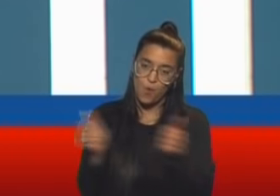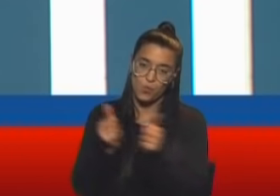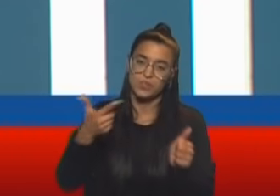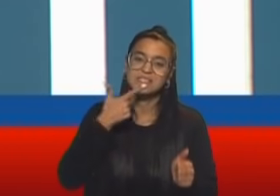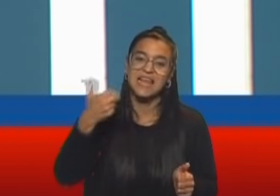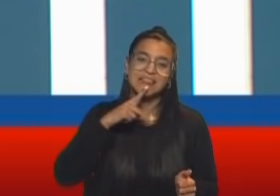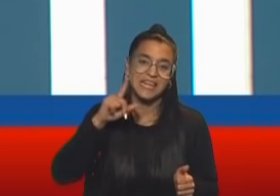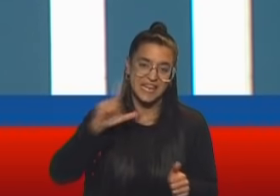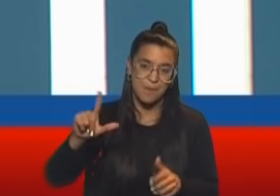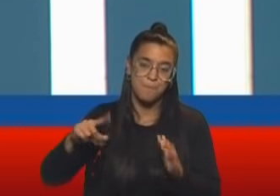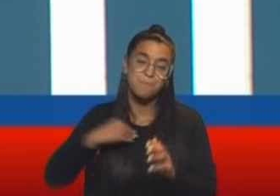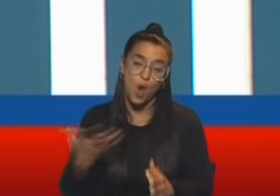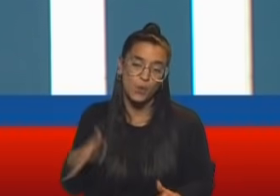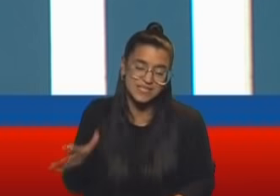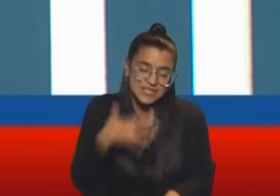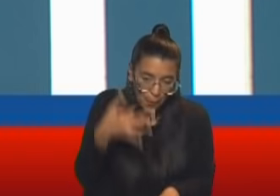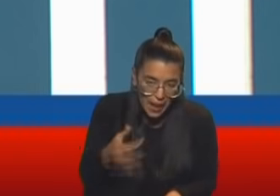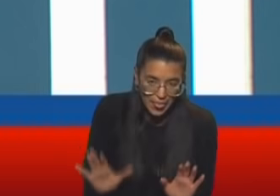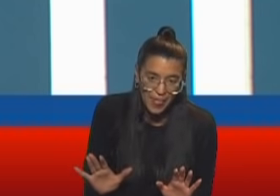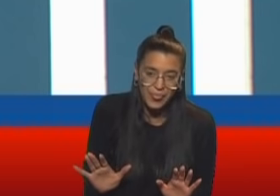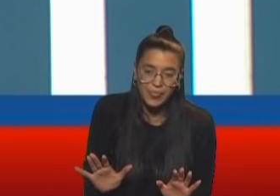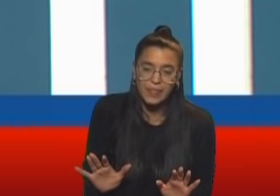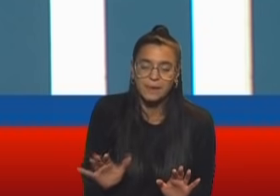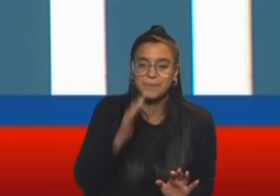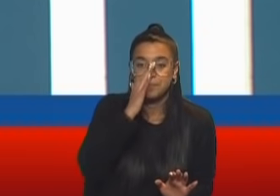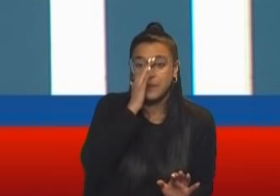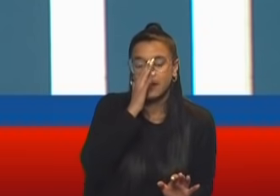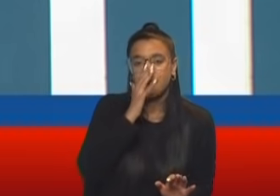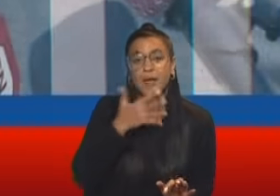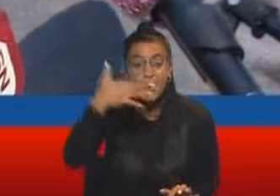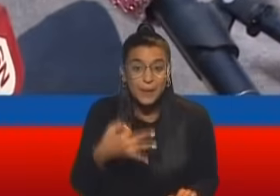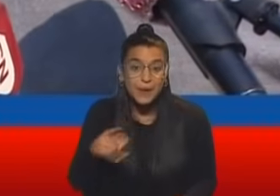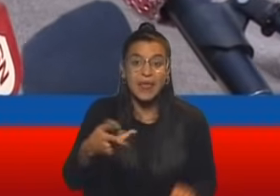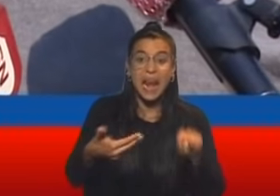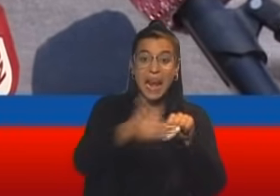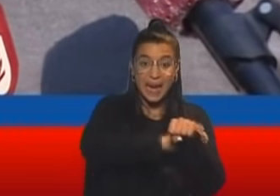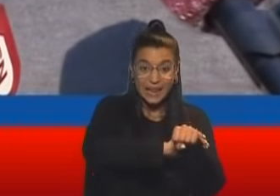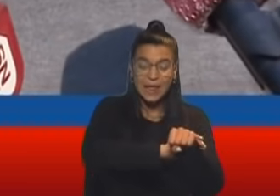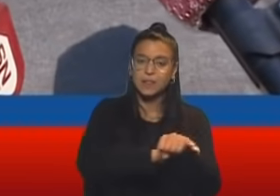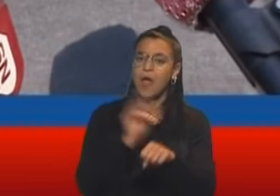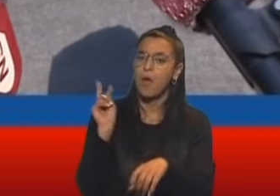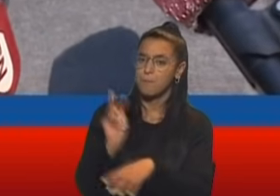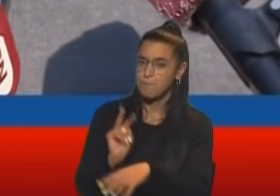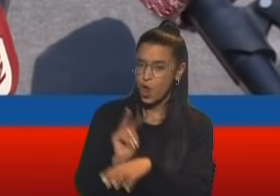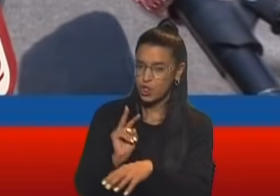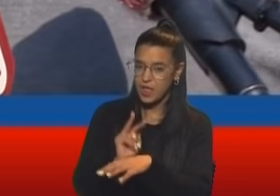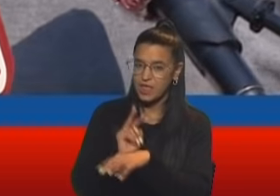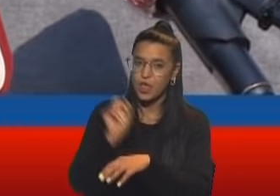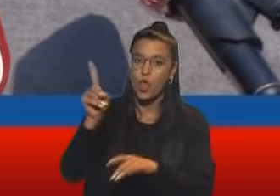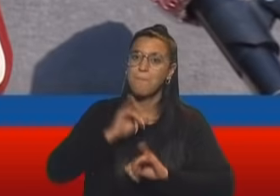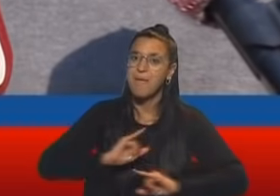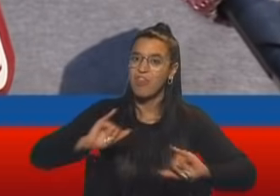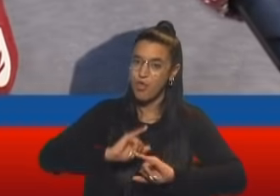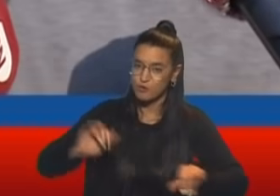en provincia. Esto es verdad. Y es verdad que la reta, que está muy protegido por los